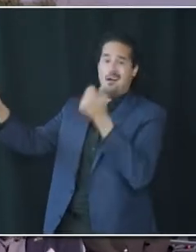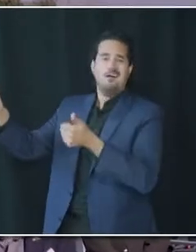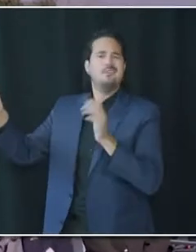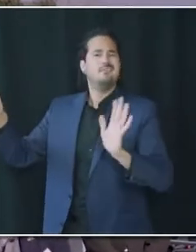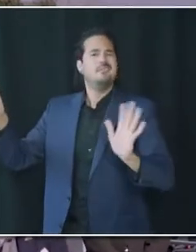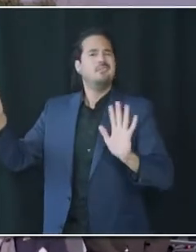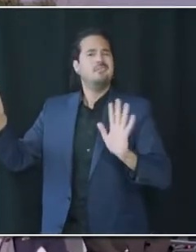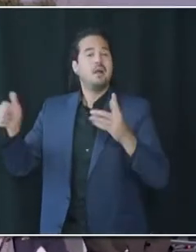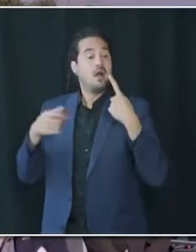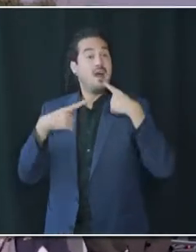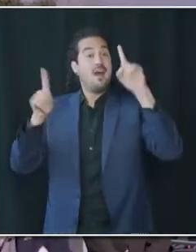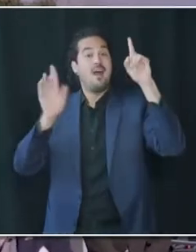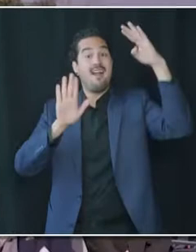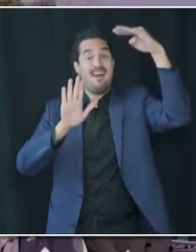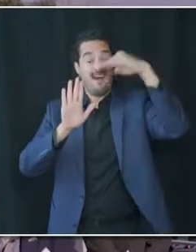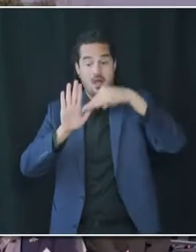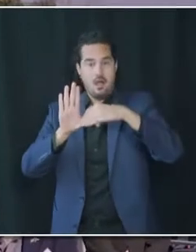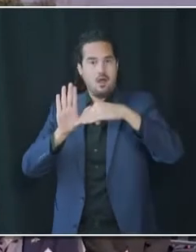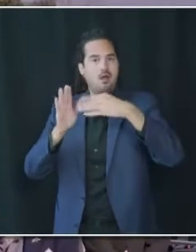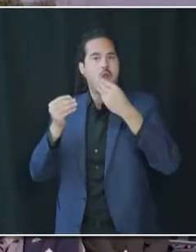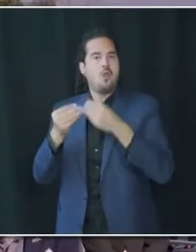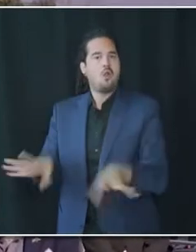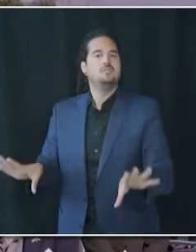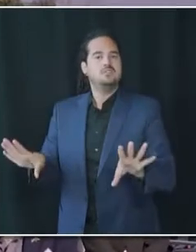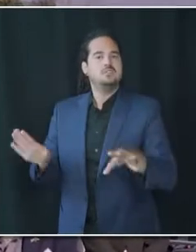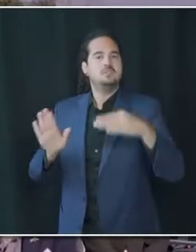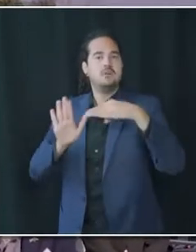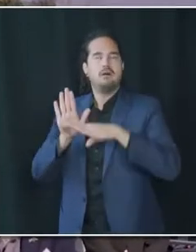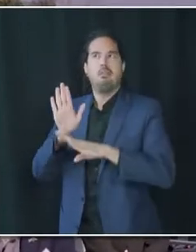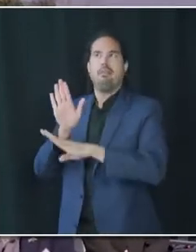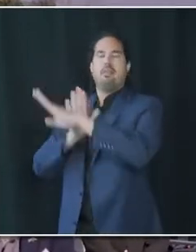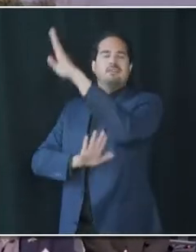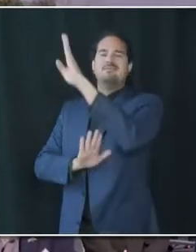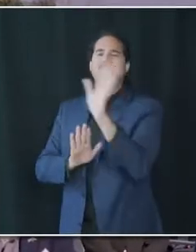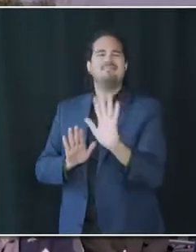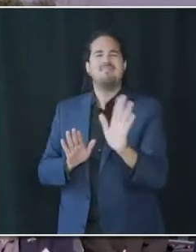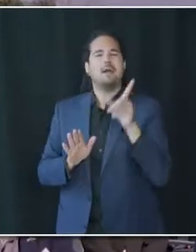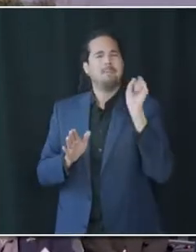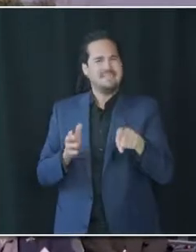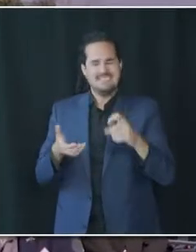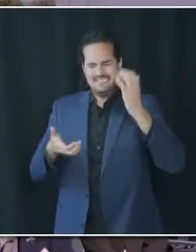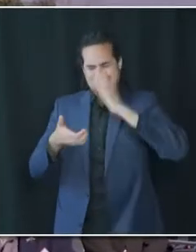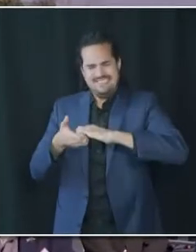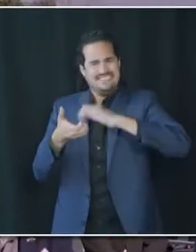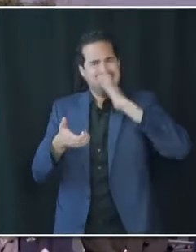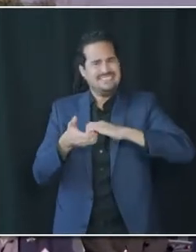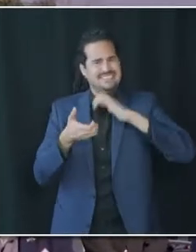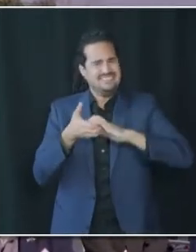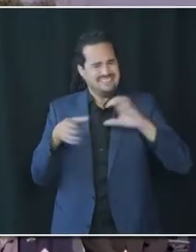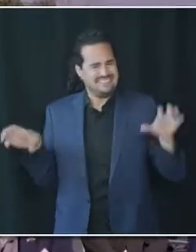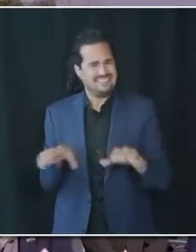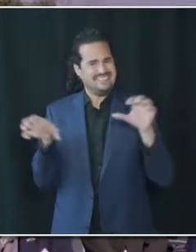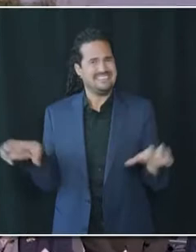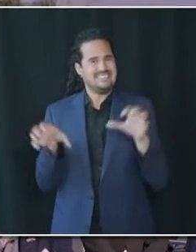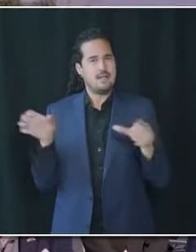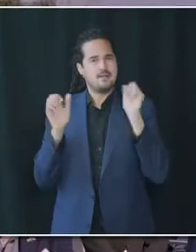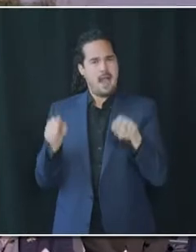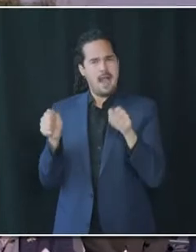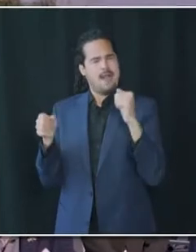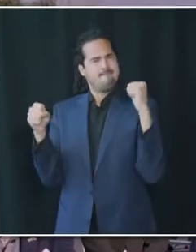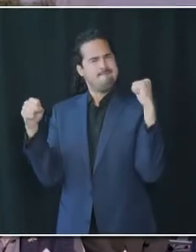muchos de los logros que hemos tenido hasta ahora por lo tanto necesitamos sociedades increíbles como éstas donde aún